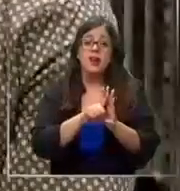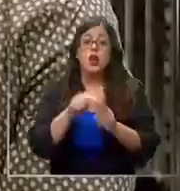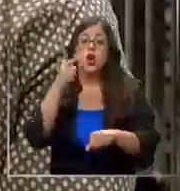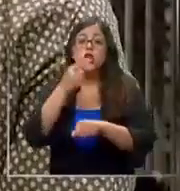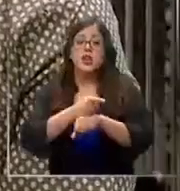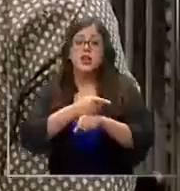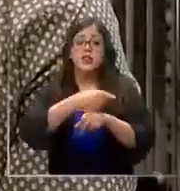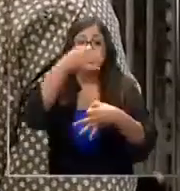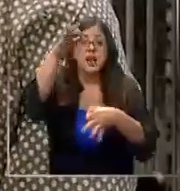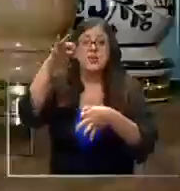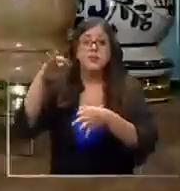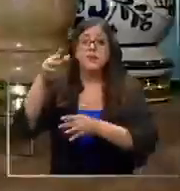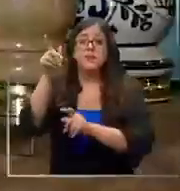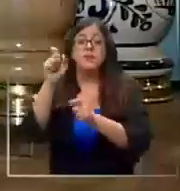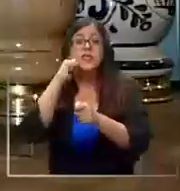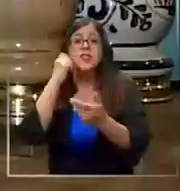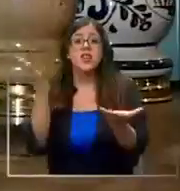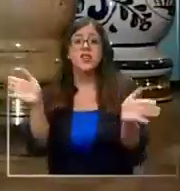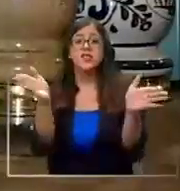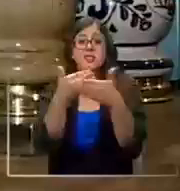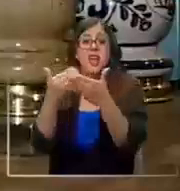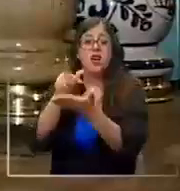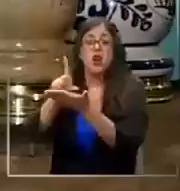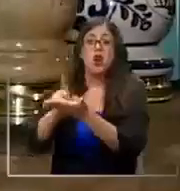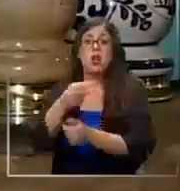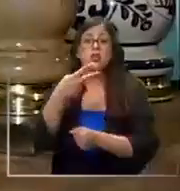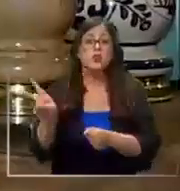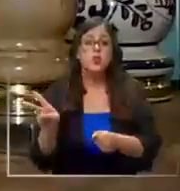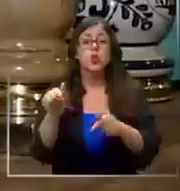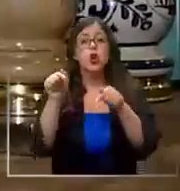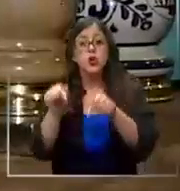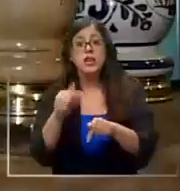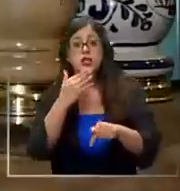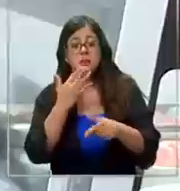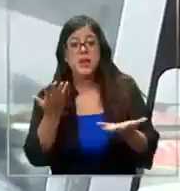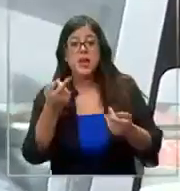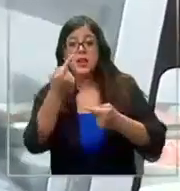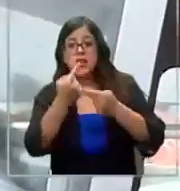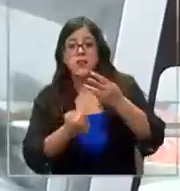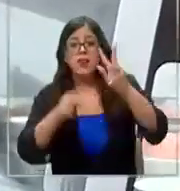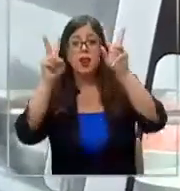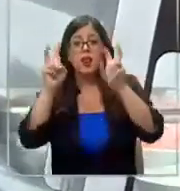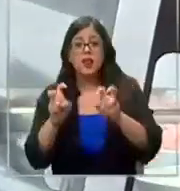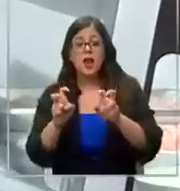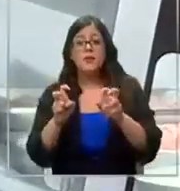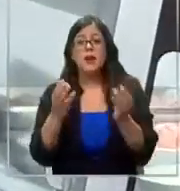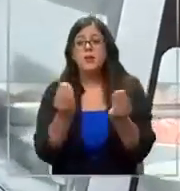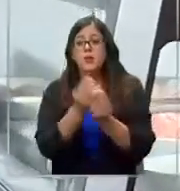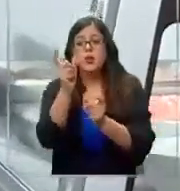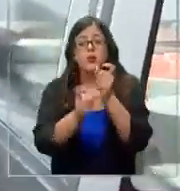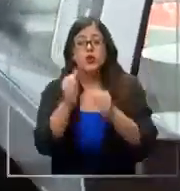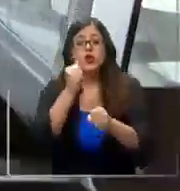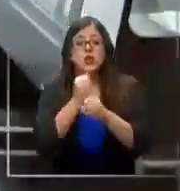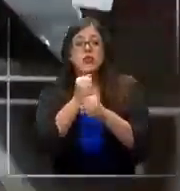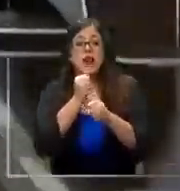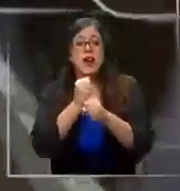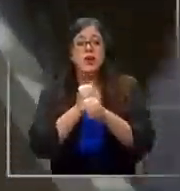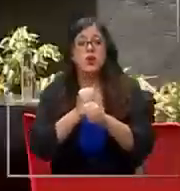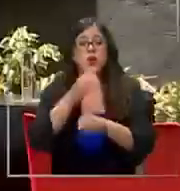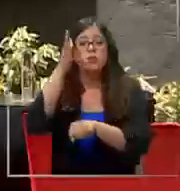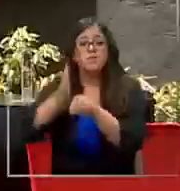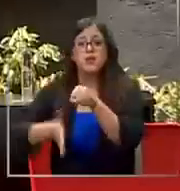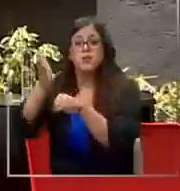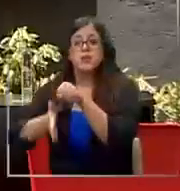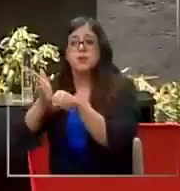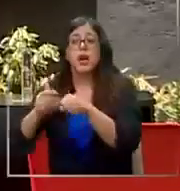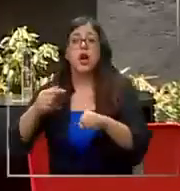los locatarios, que terminaría causando el cierre de sus locales y con ello otras consecuencias, decenas de trabajadores despedidos.